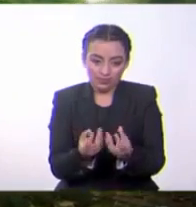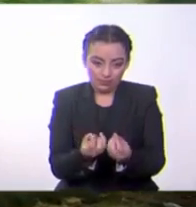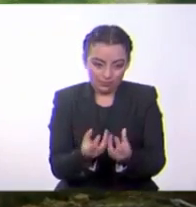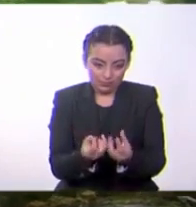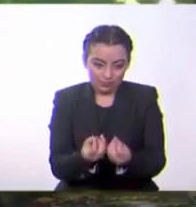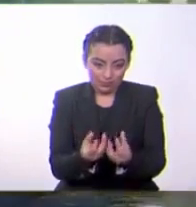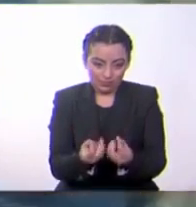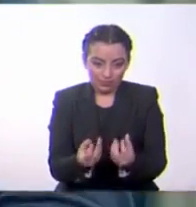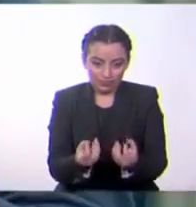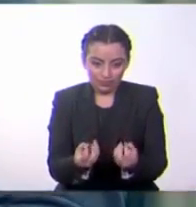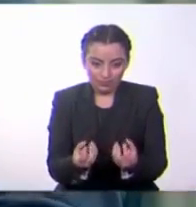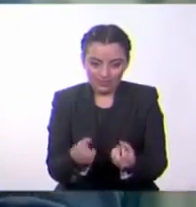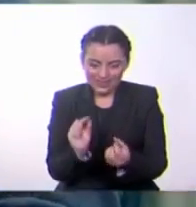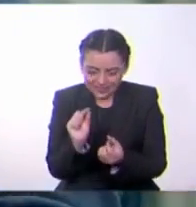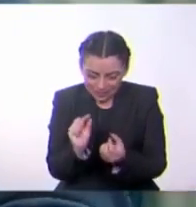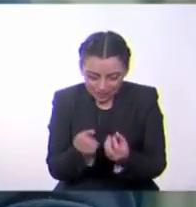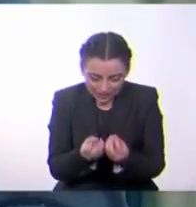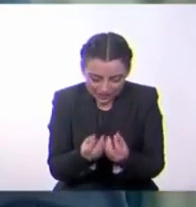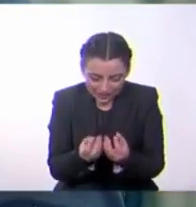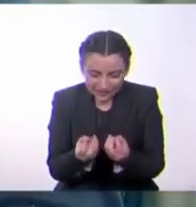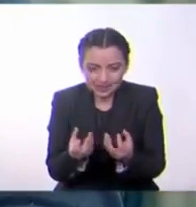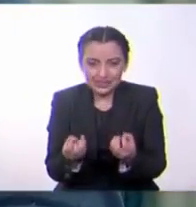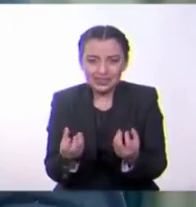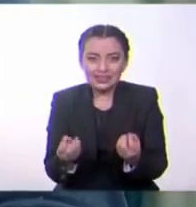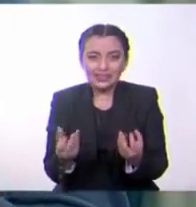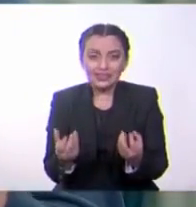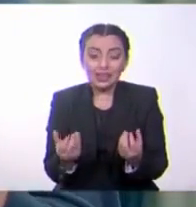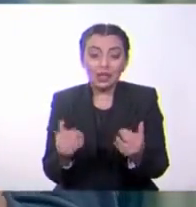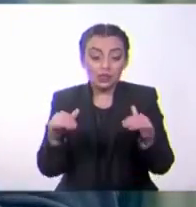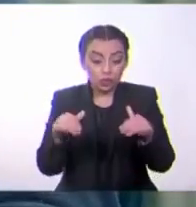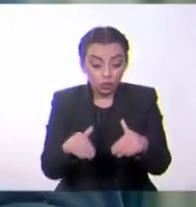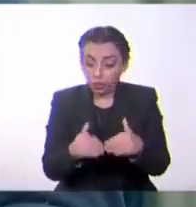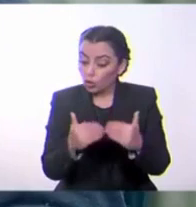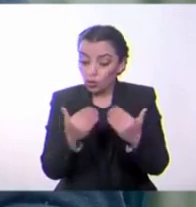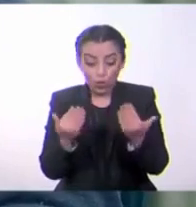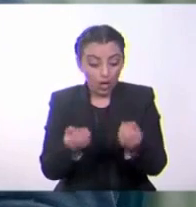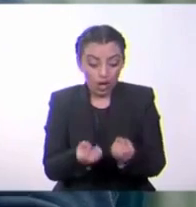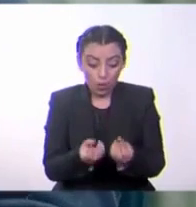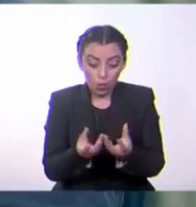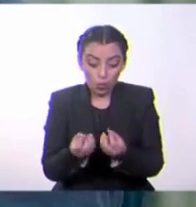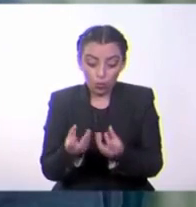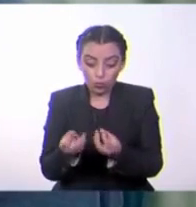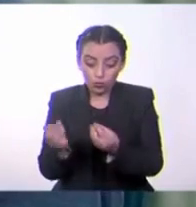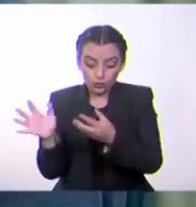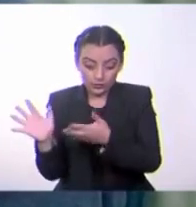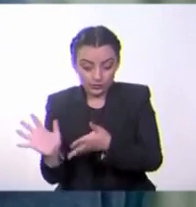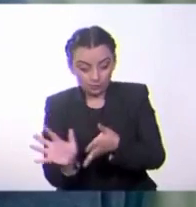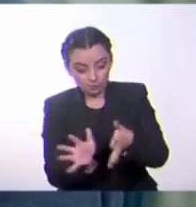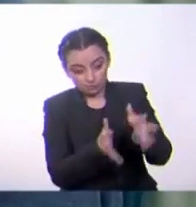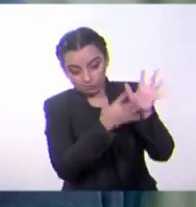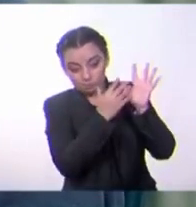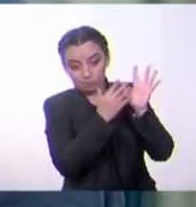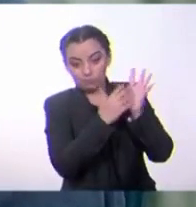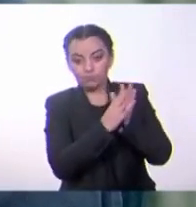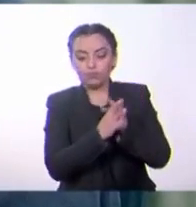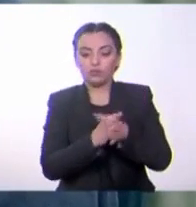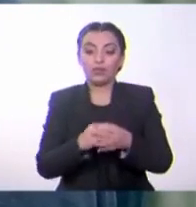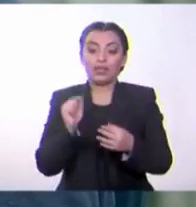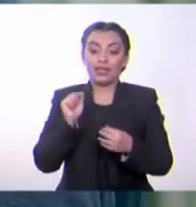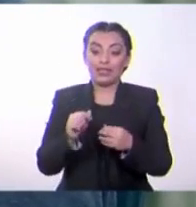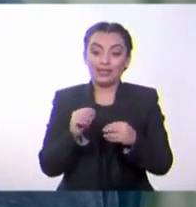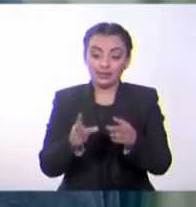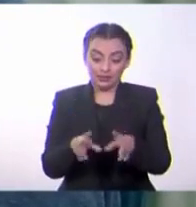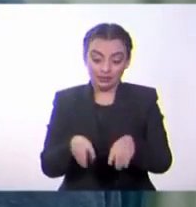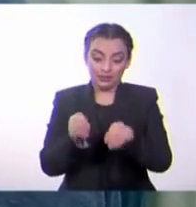erosión. Si el humus ha desaparecido a través del aire o a través de la lluvia, entonces el suelo